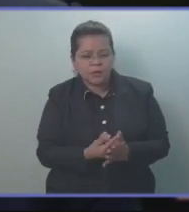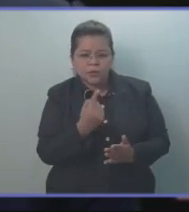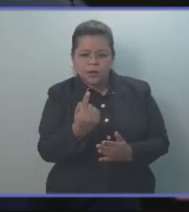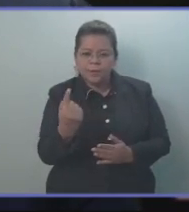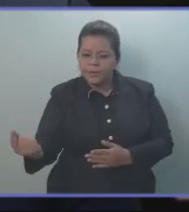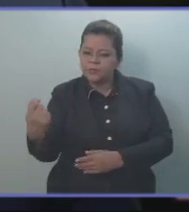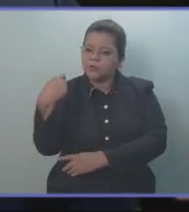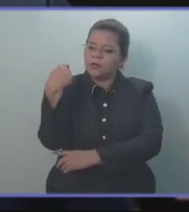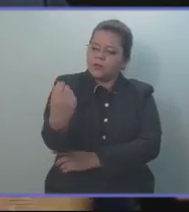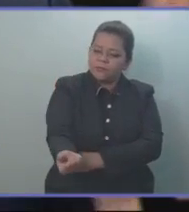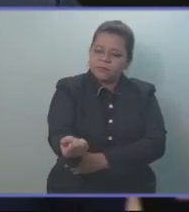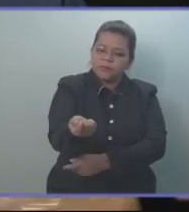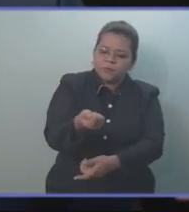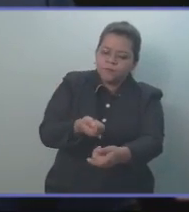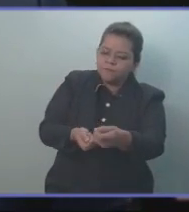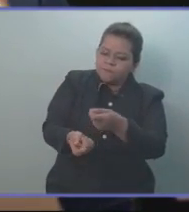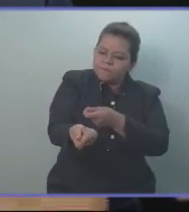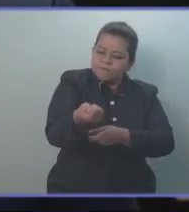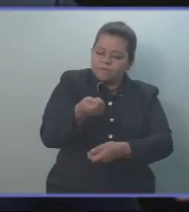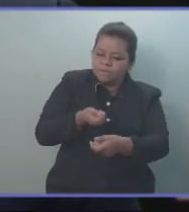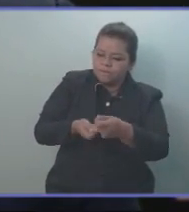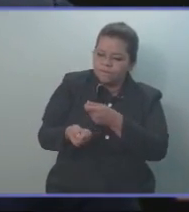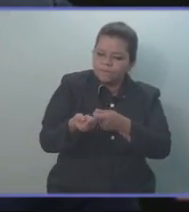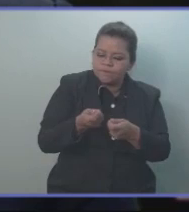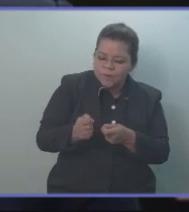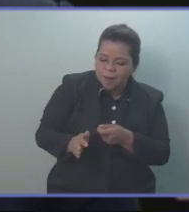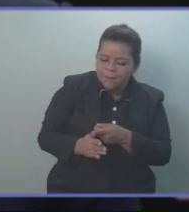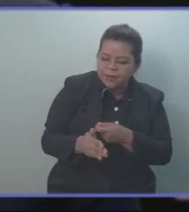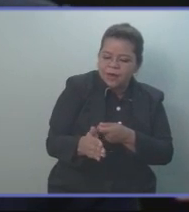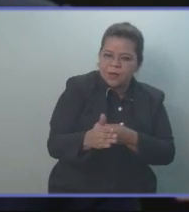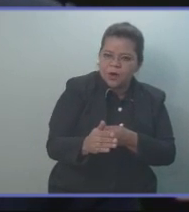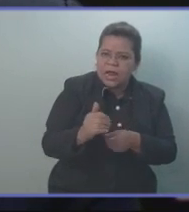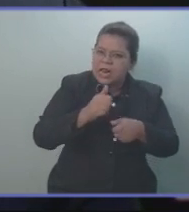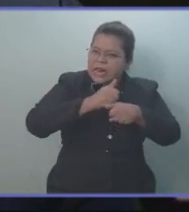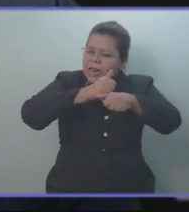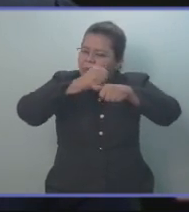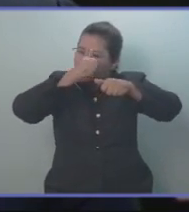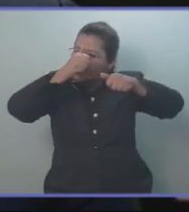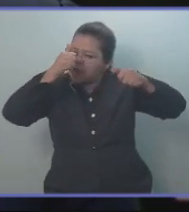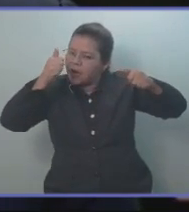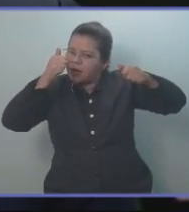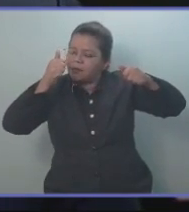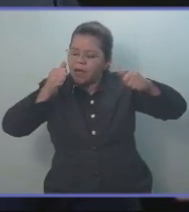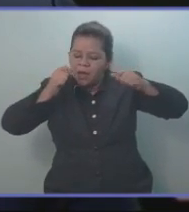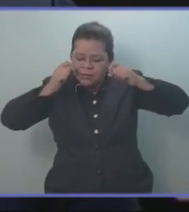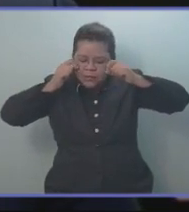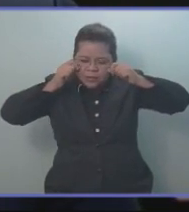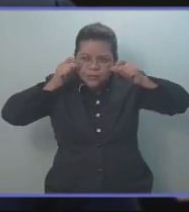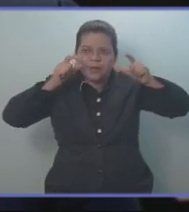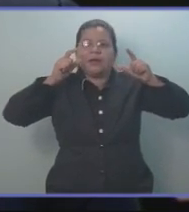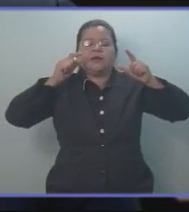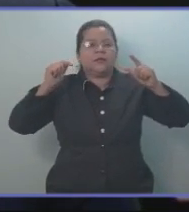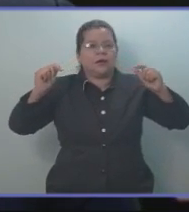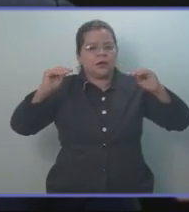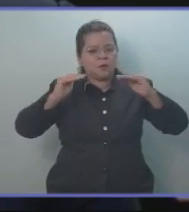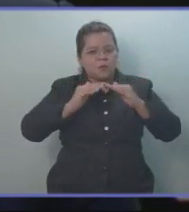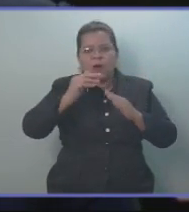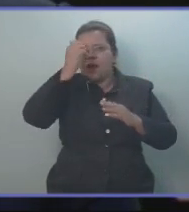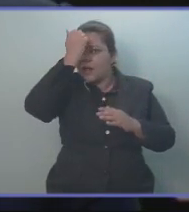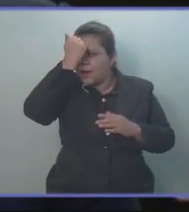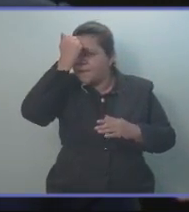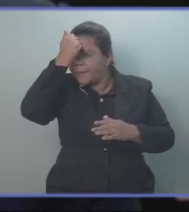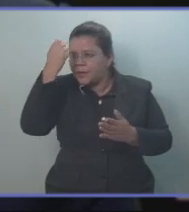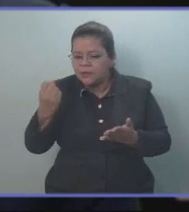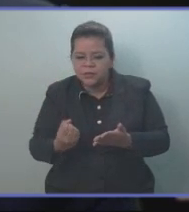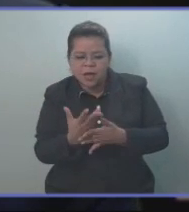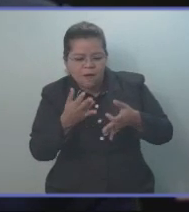pescadores que todas las mañanas se levantan y que también han aprendido nuevas